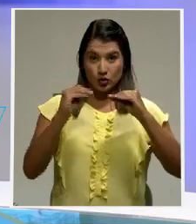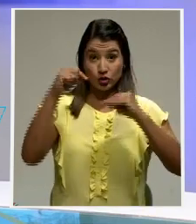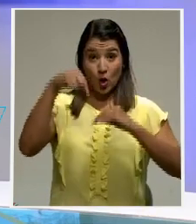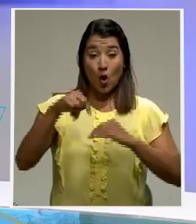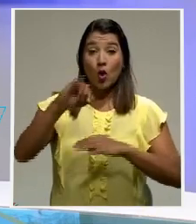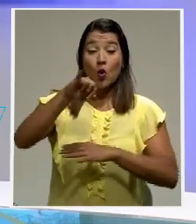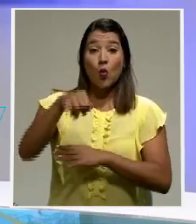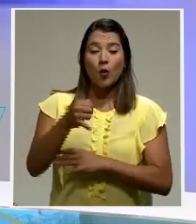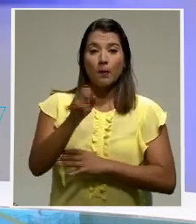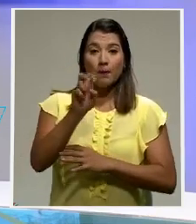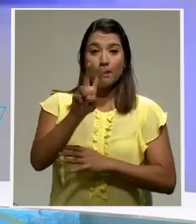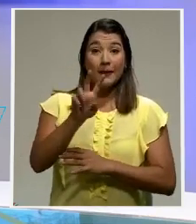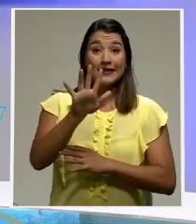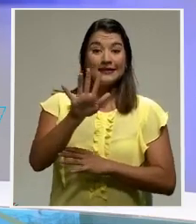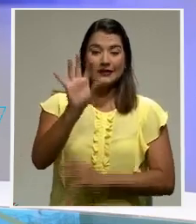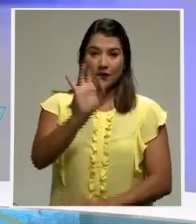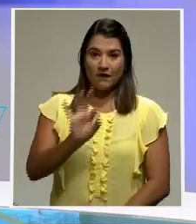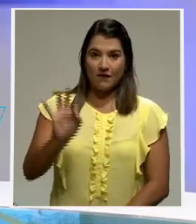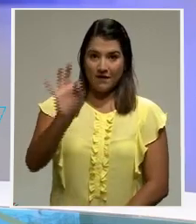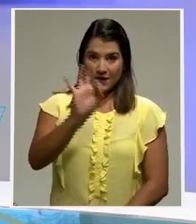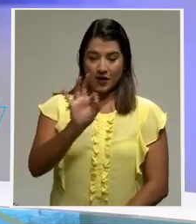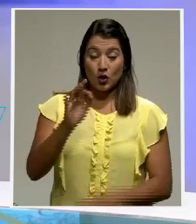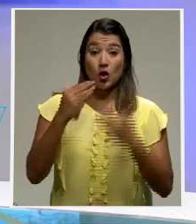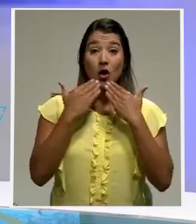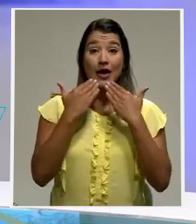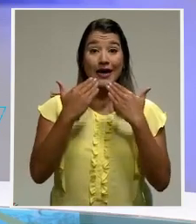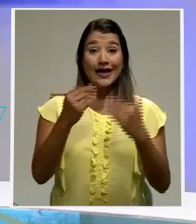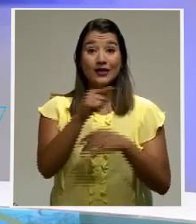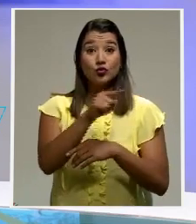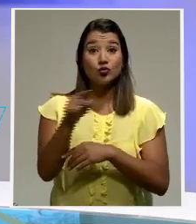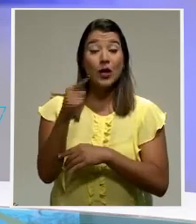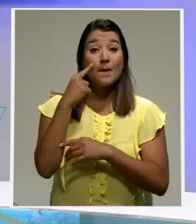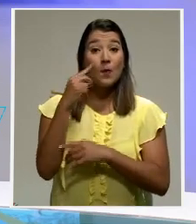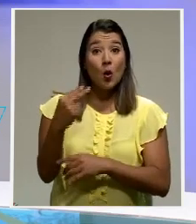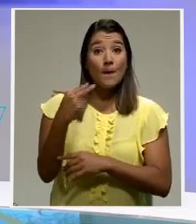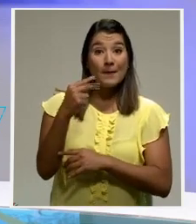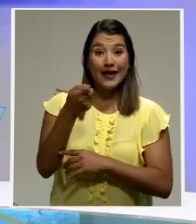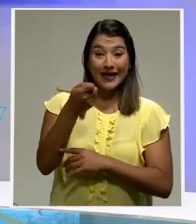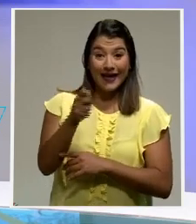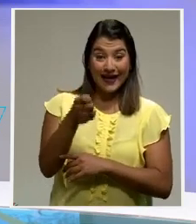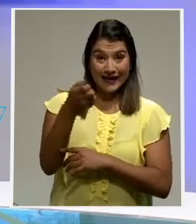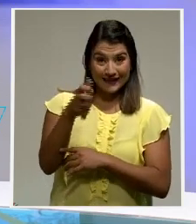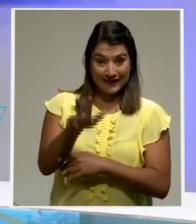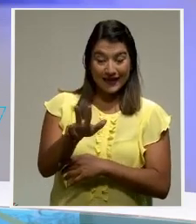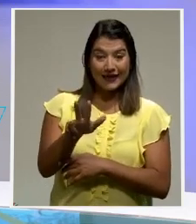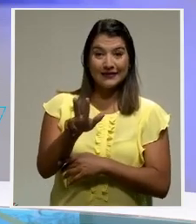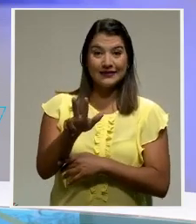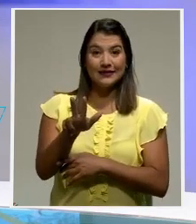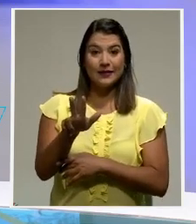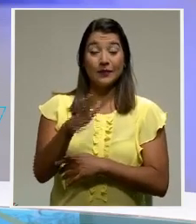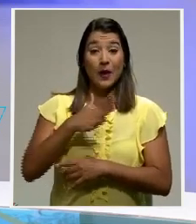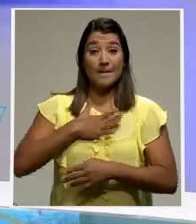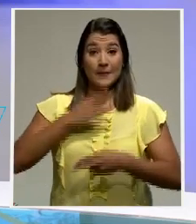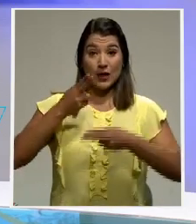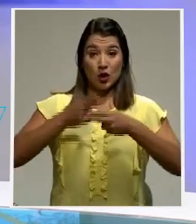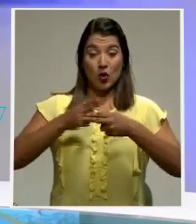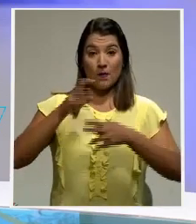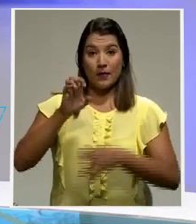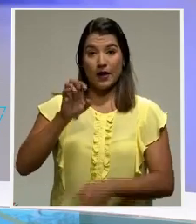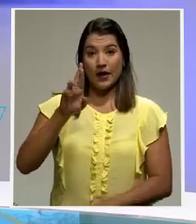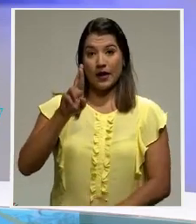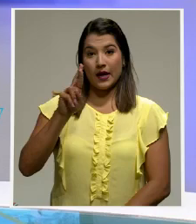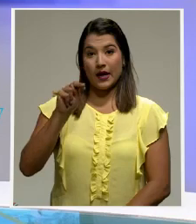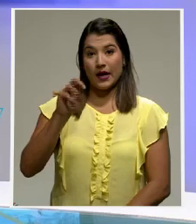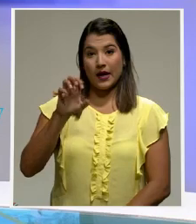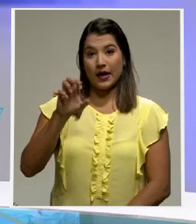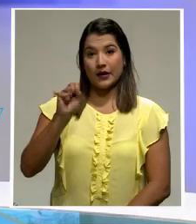jueves 25 de febrero. Gracias por informarse con la señal de Canal 13. Soy Ernesto